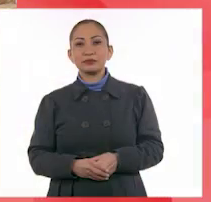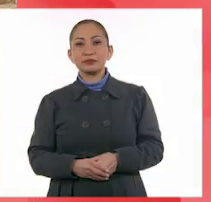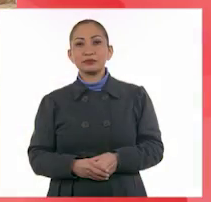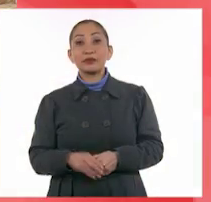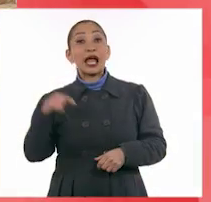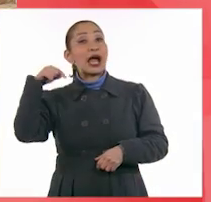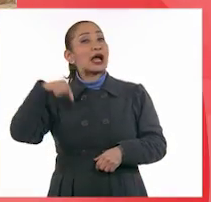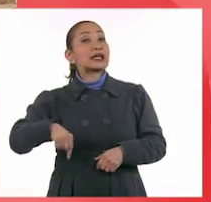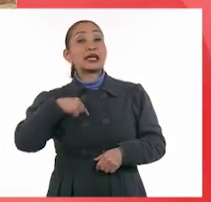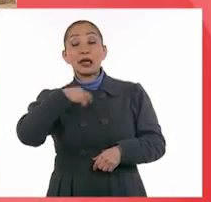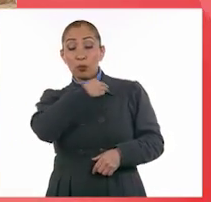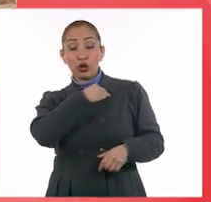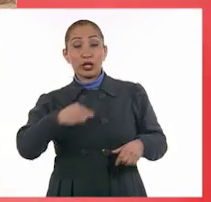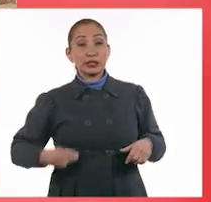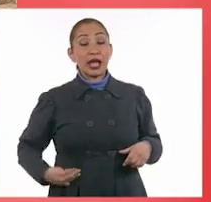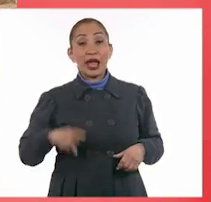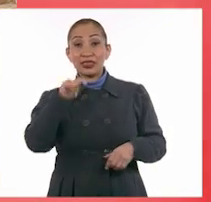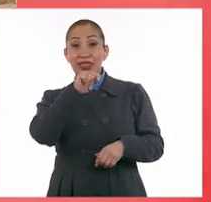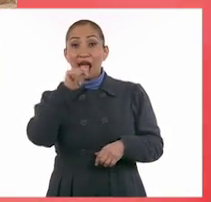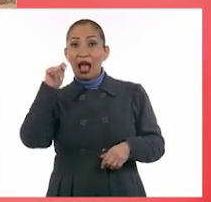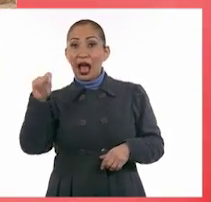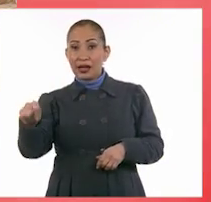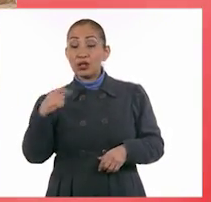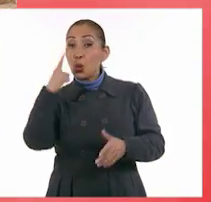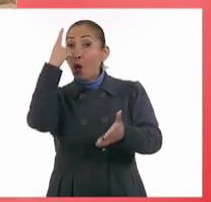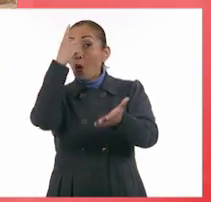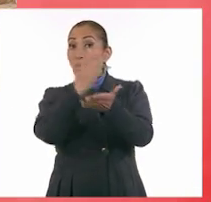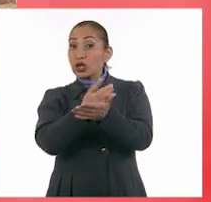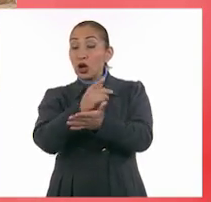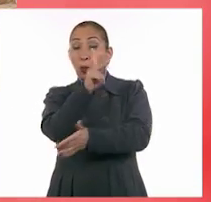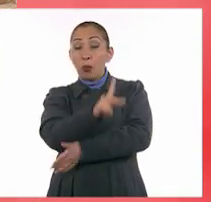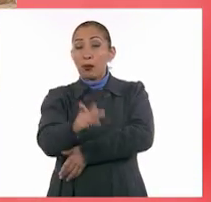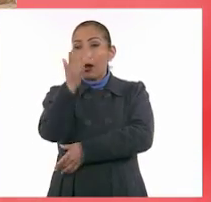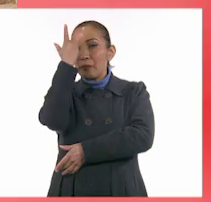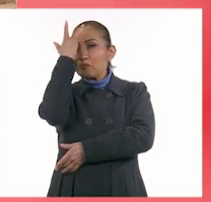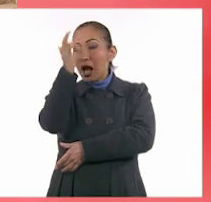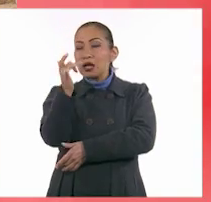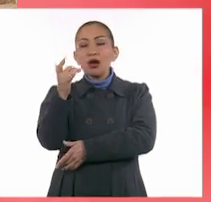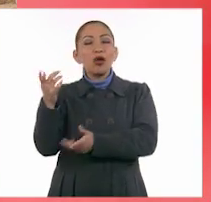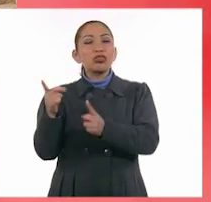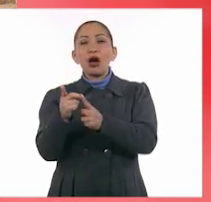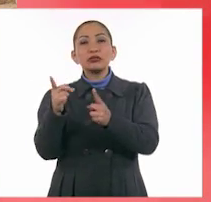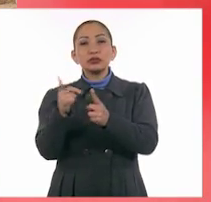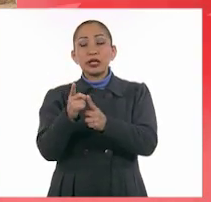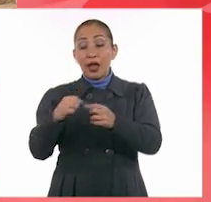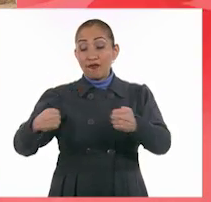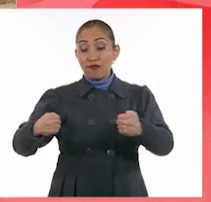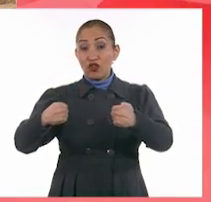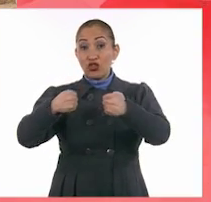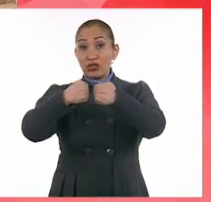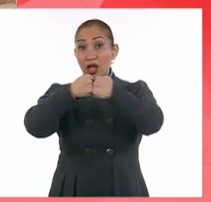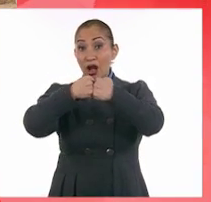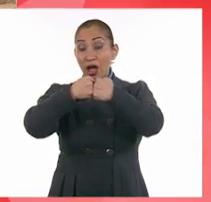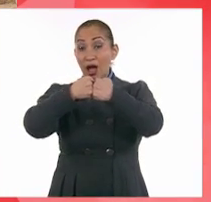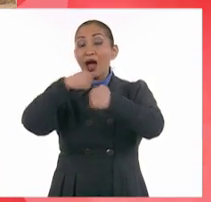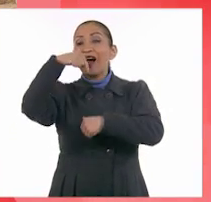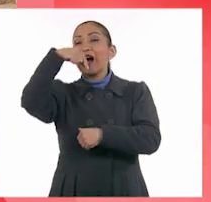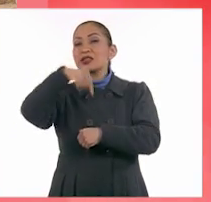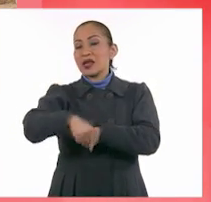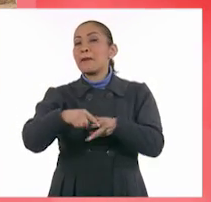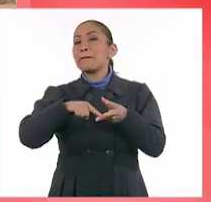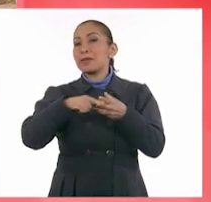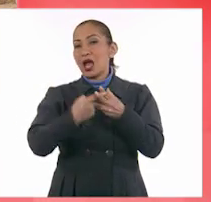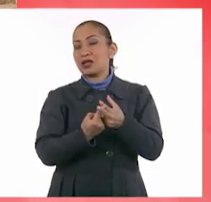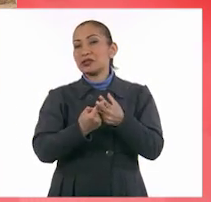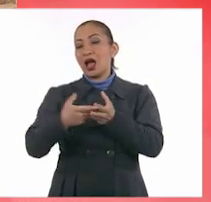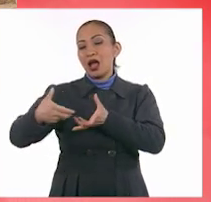Nos encontramos en el municipio de Tecate, el único pueblo mágico ubicado en una frontera. Aquí nace